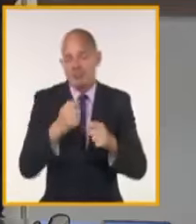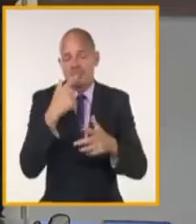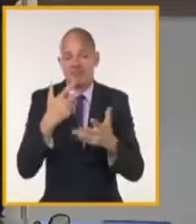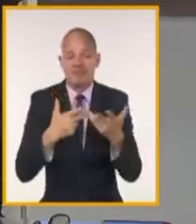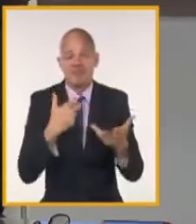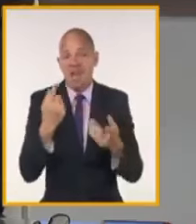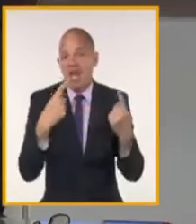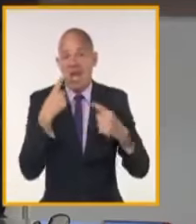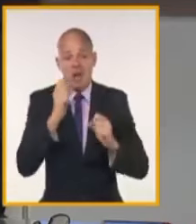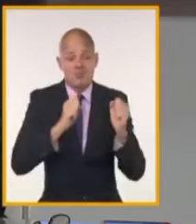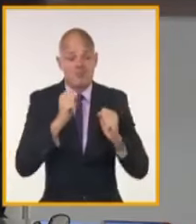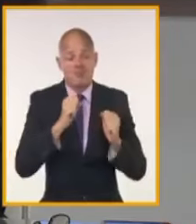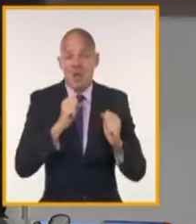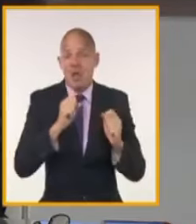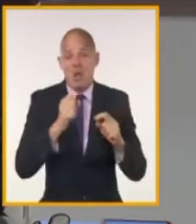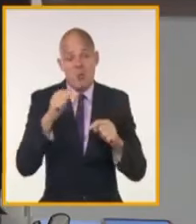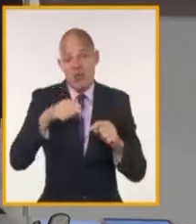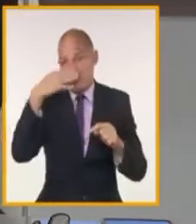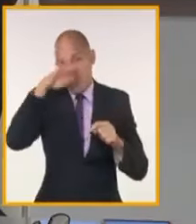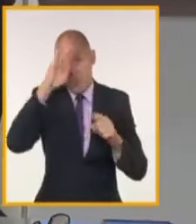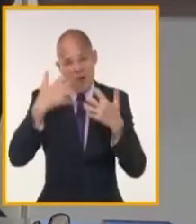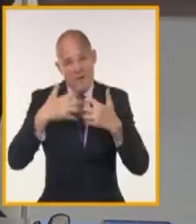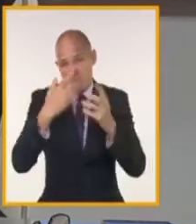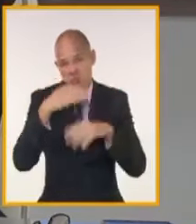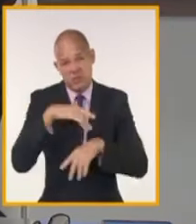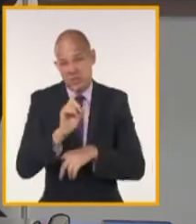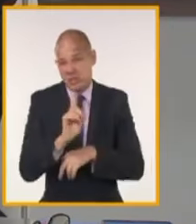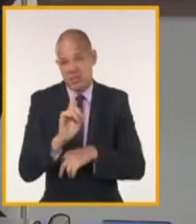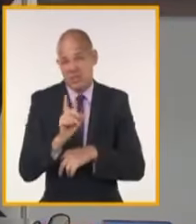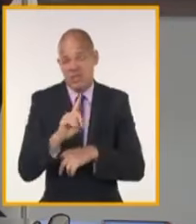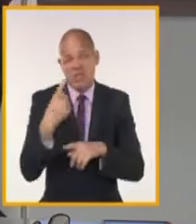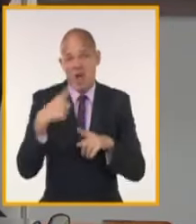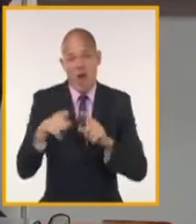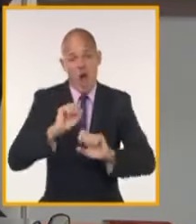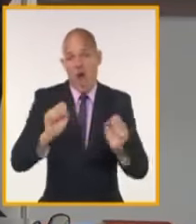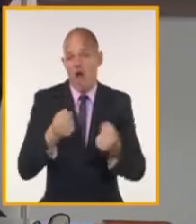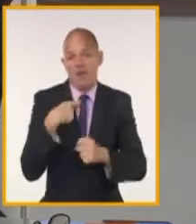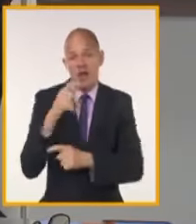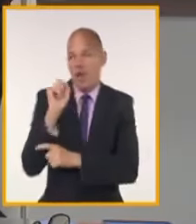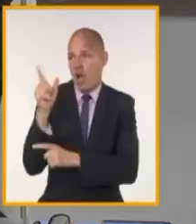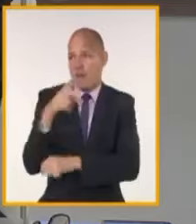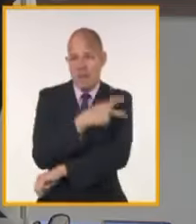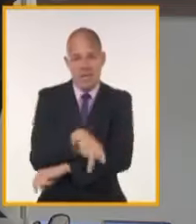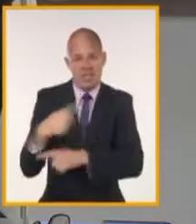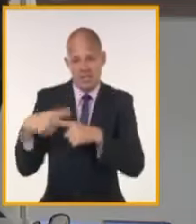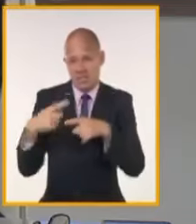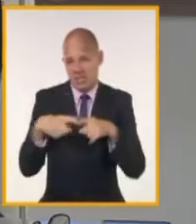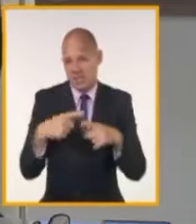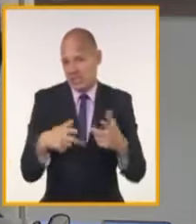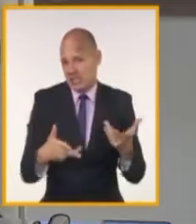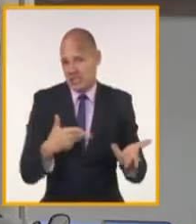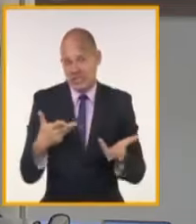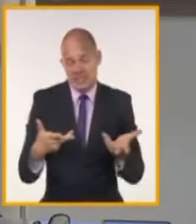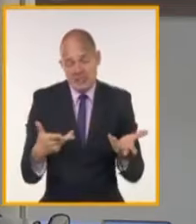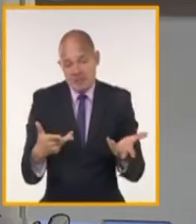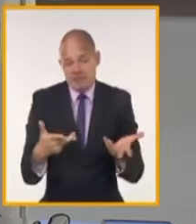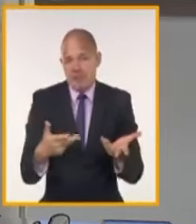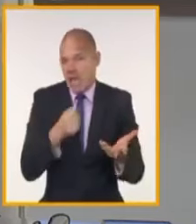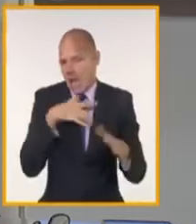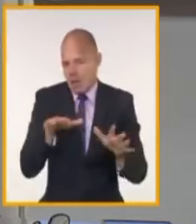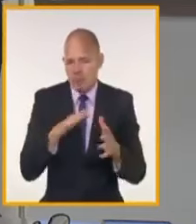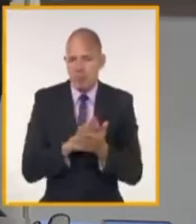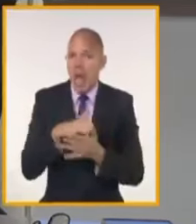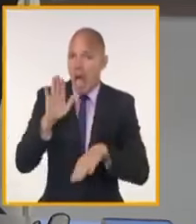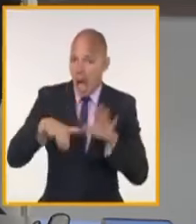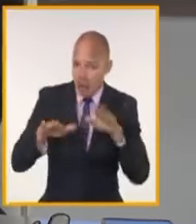no se producen en Cuba y que hay que importar se importan esas piezas y en automático en en 72 horas Ya Tú empiezas a